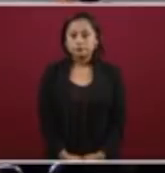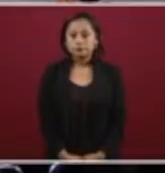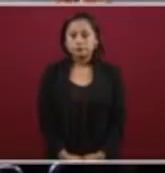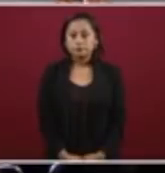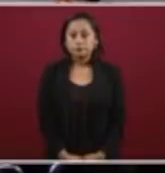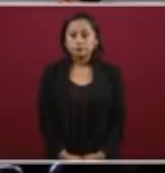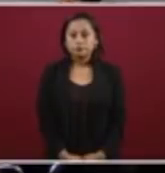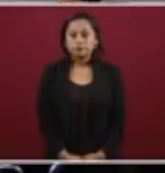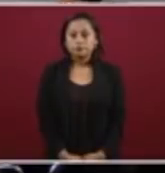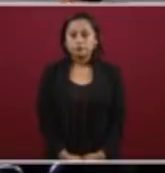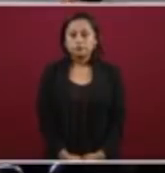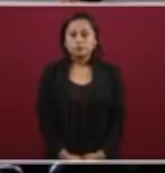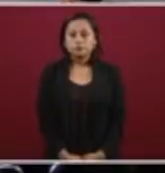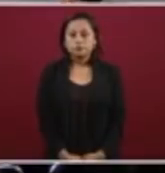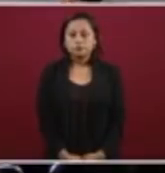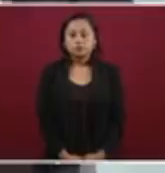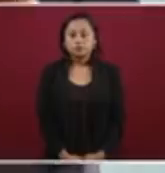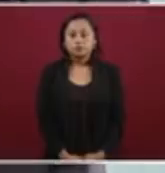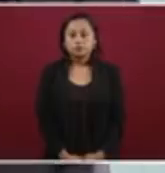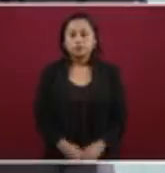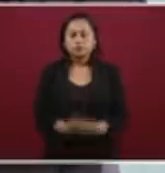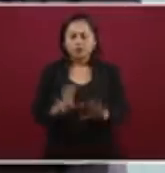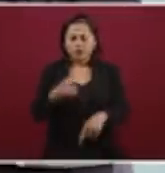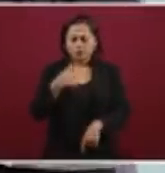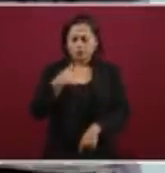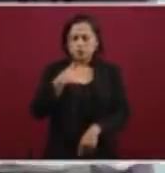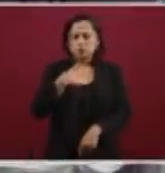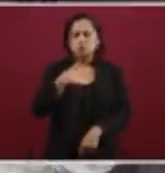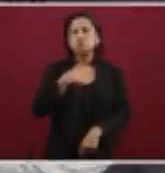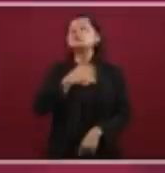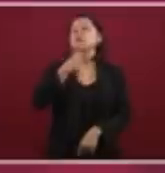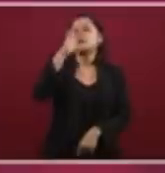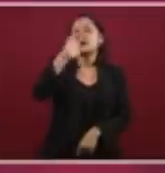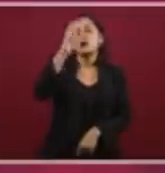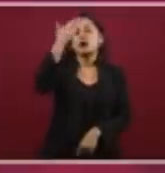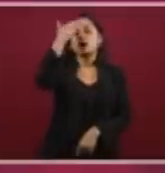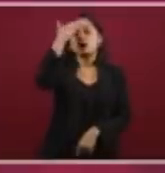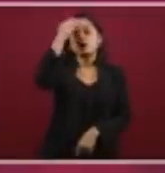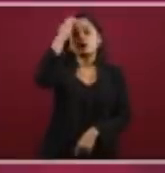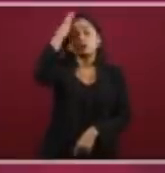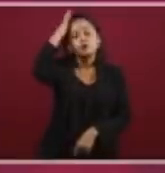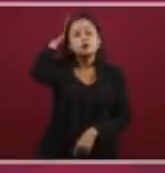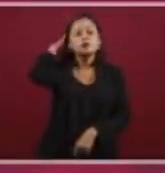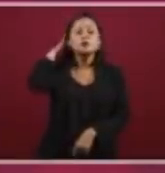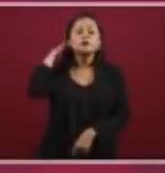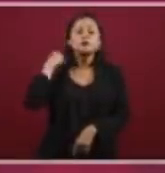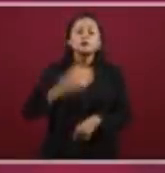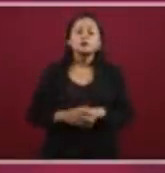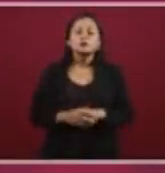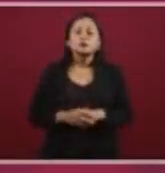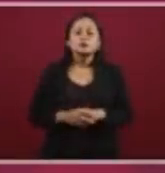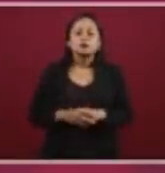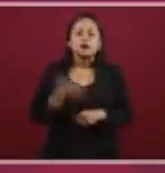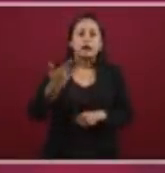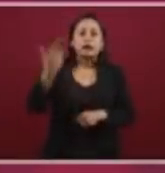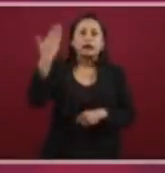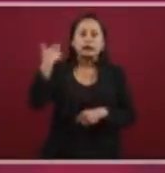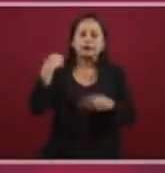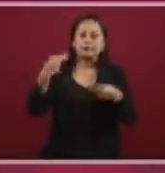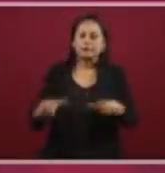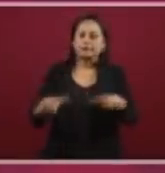ahora estaba recordando d uno de los negocios que se tenía